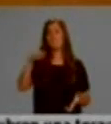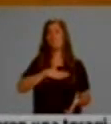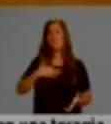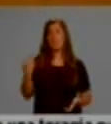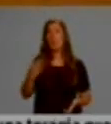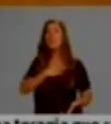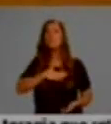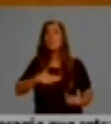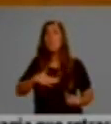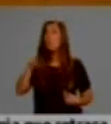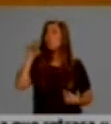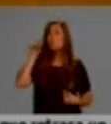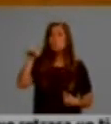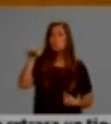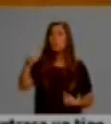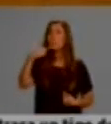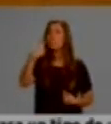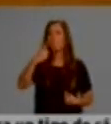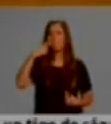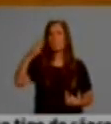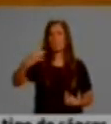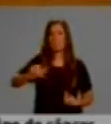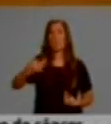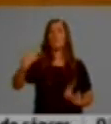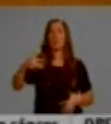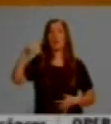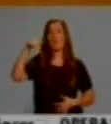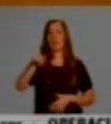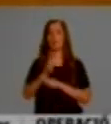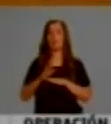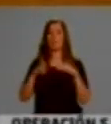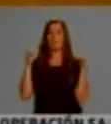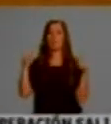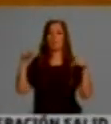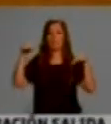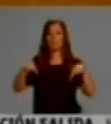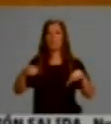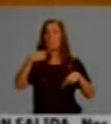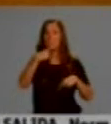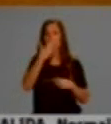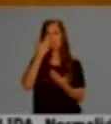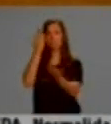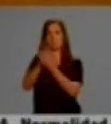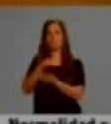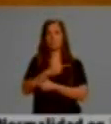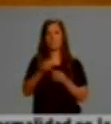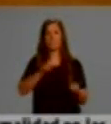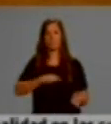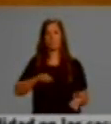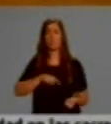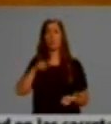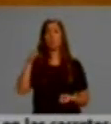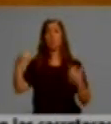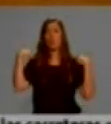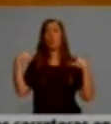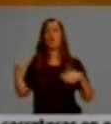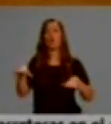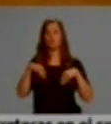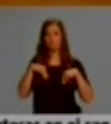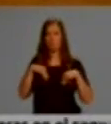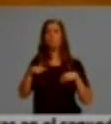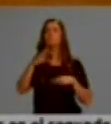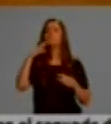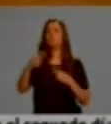queremos. Queremos que usted diga la verdad en el Parlamento, se la diga a los españoles, asuma su responsabilidad